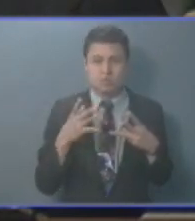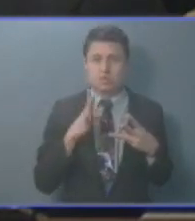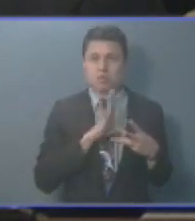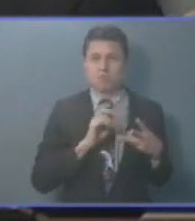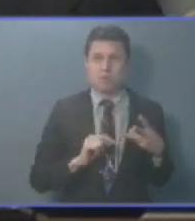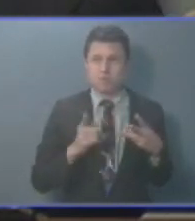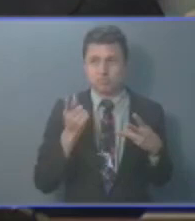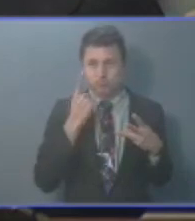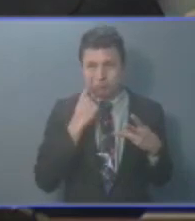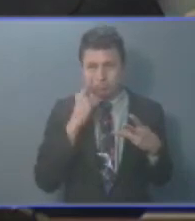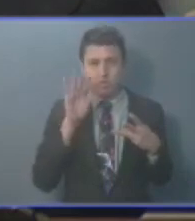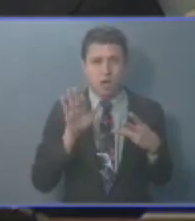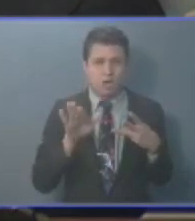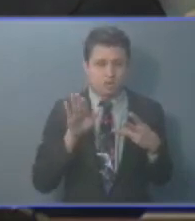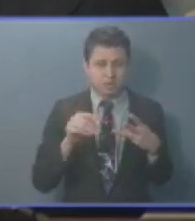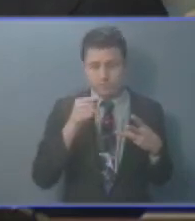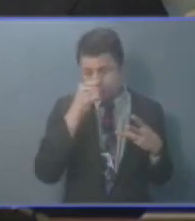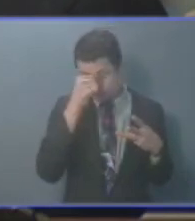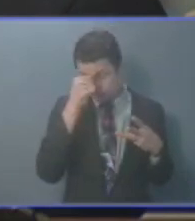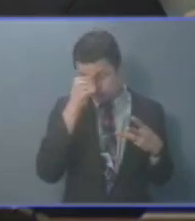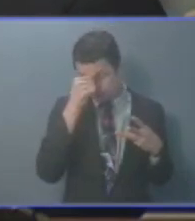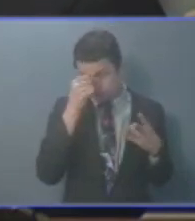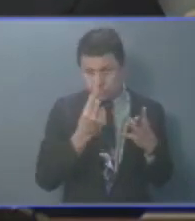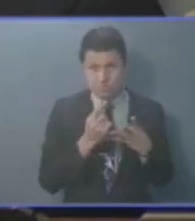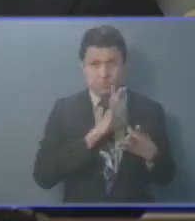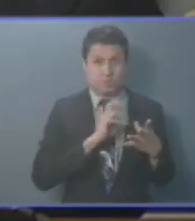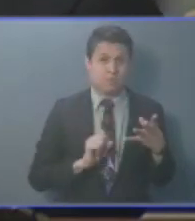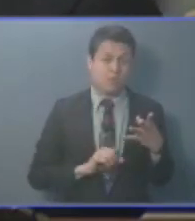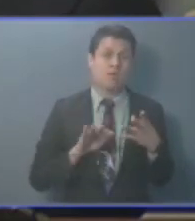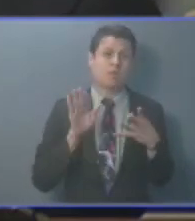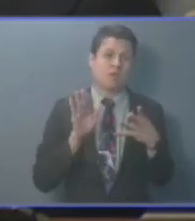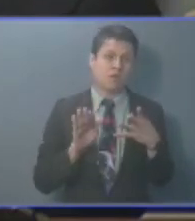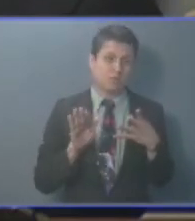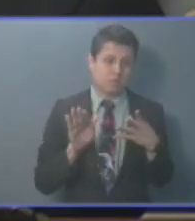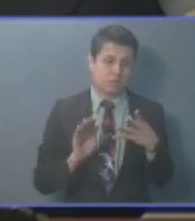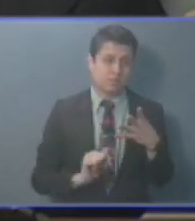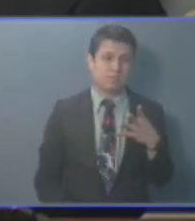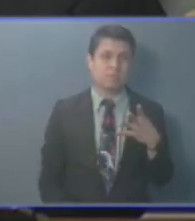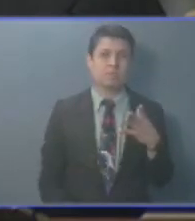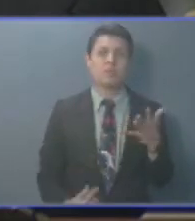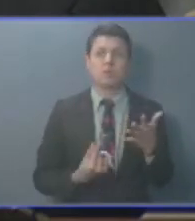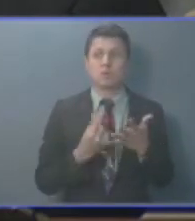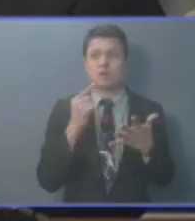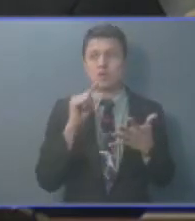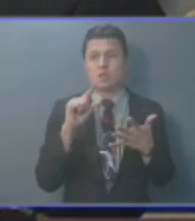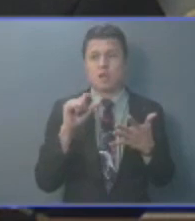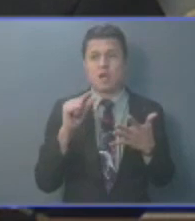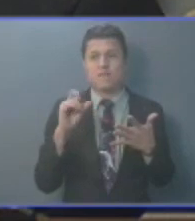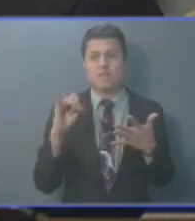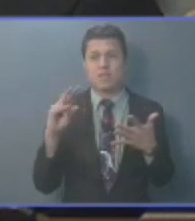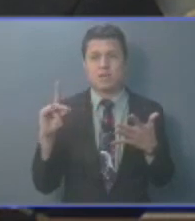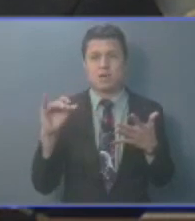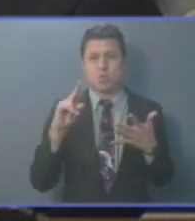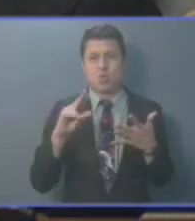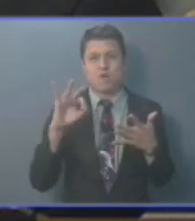Salvador, la Universidad de El Salvador, la Universidad Francisco